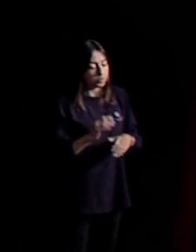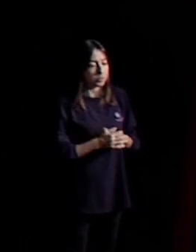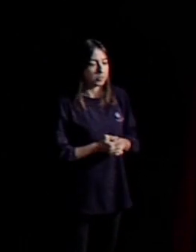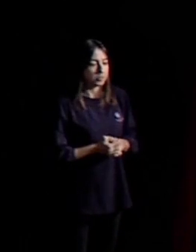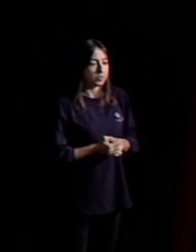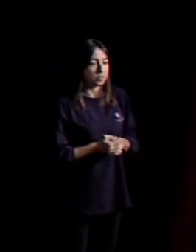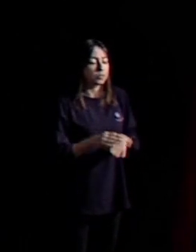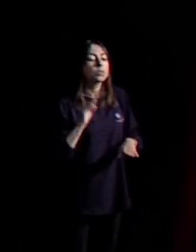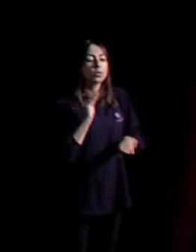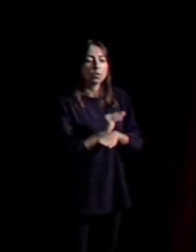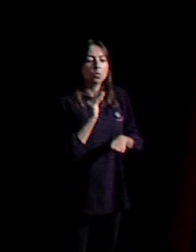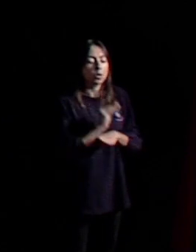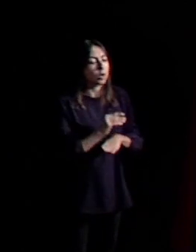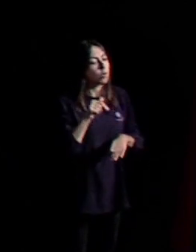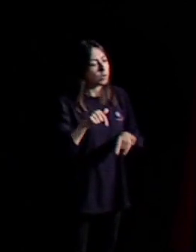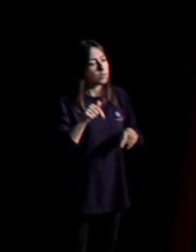con este tipo